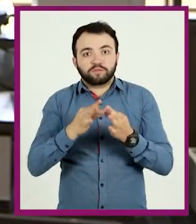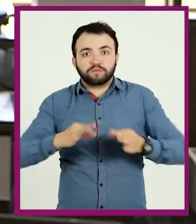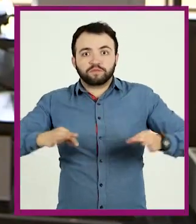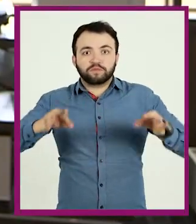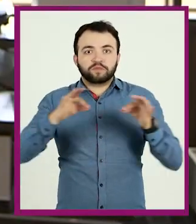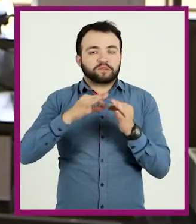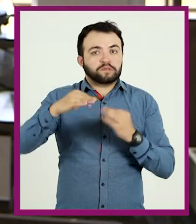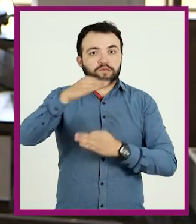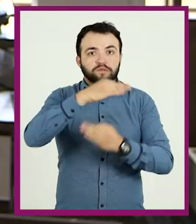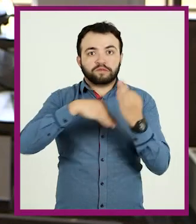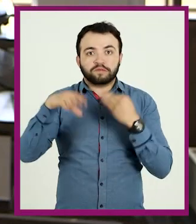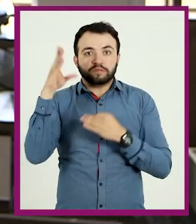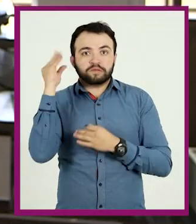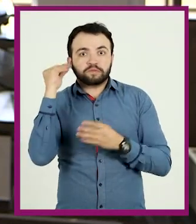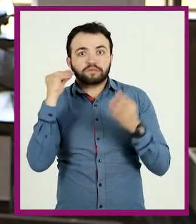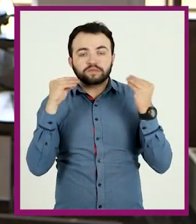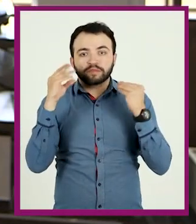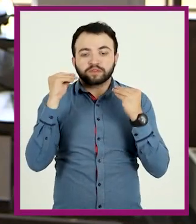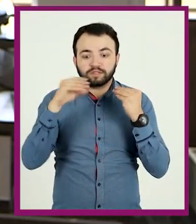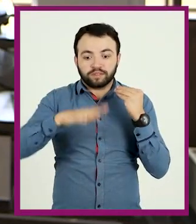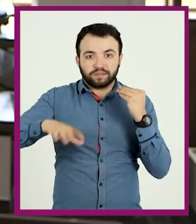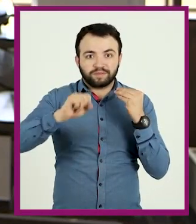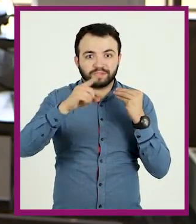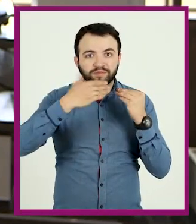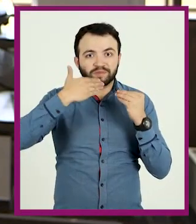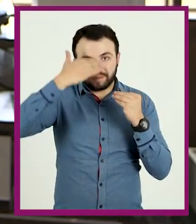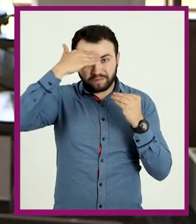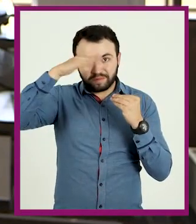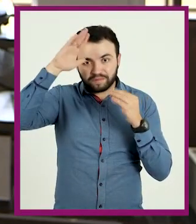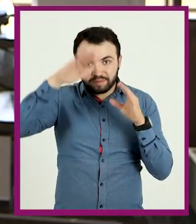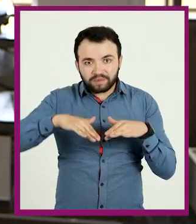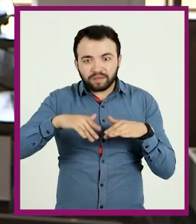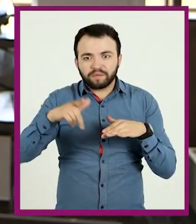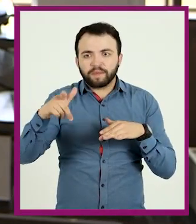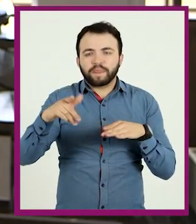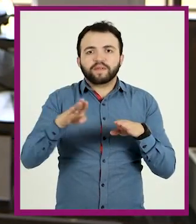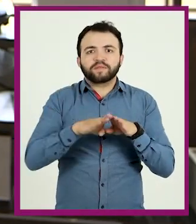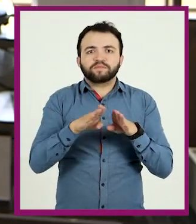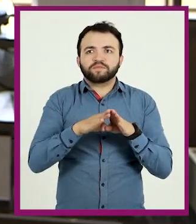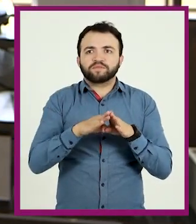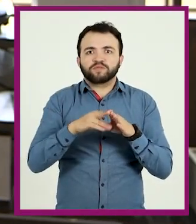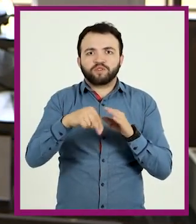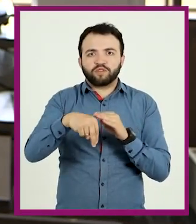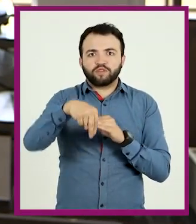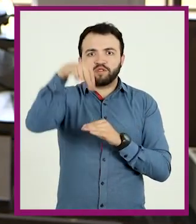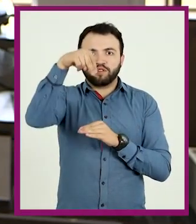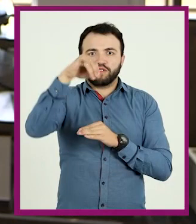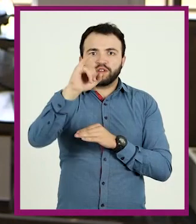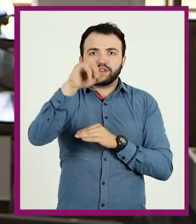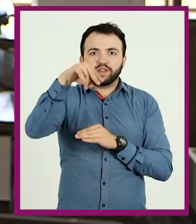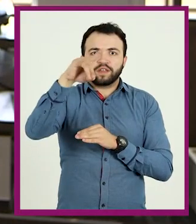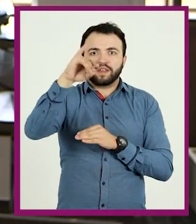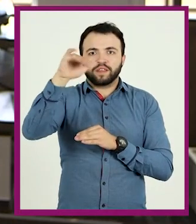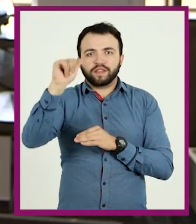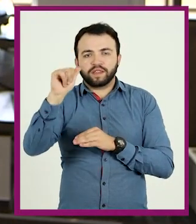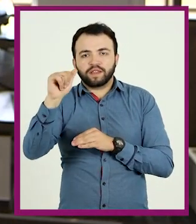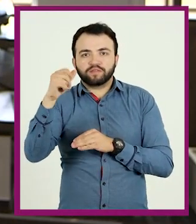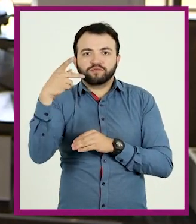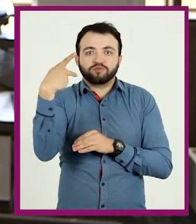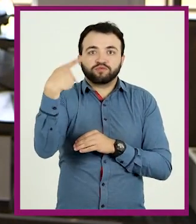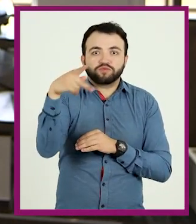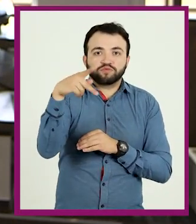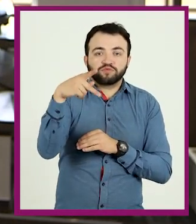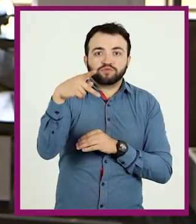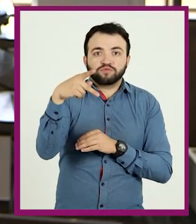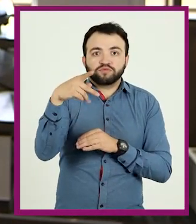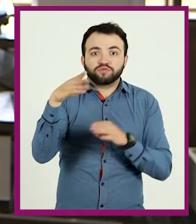de toda la música de esta región que se sabe que también influyó en la música del norte de la India y separó esa tradición de la del sur